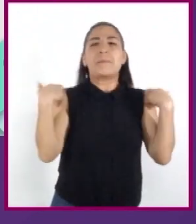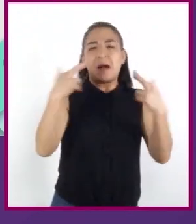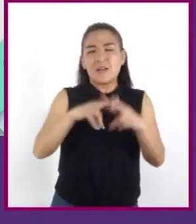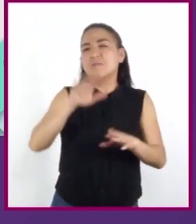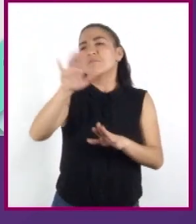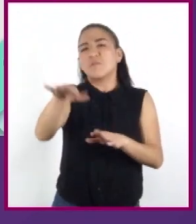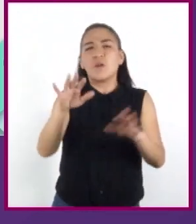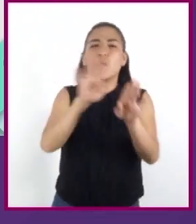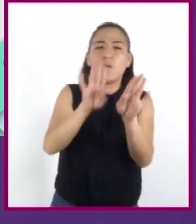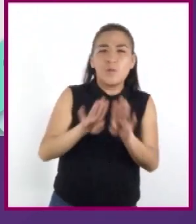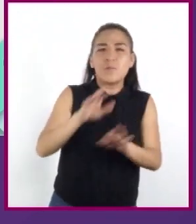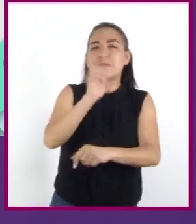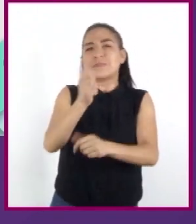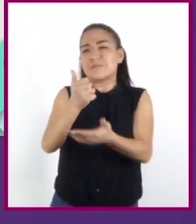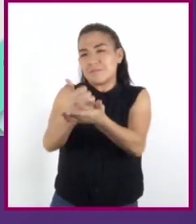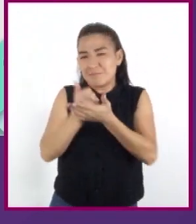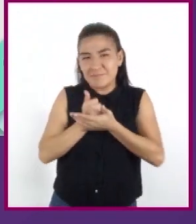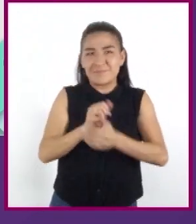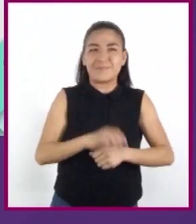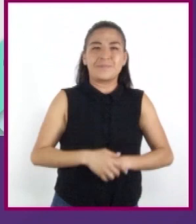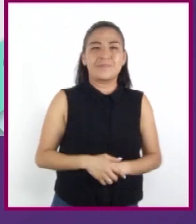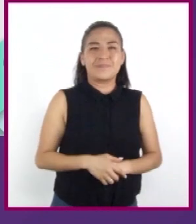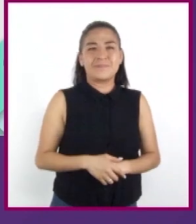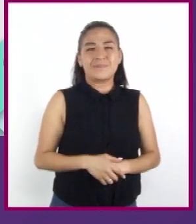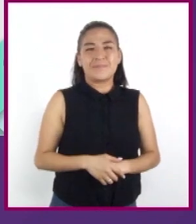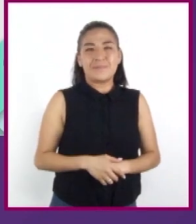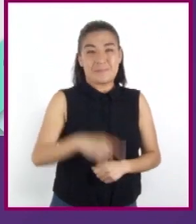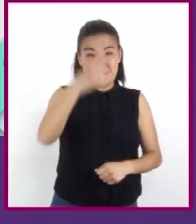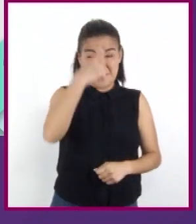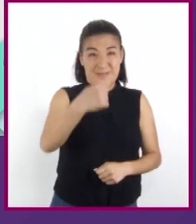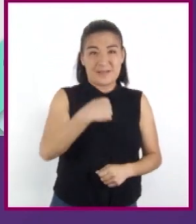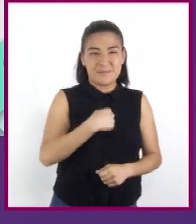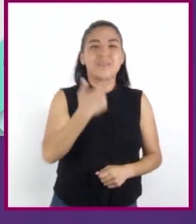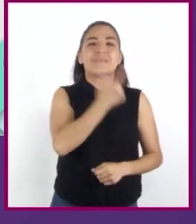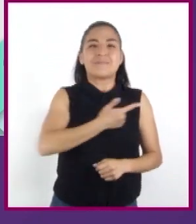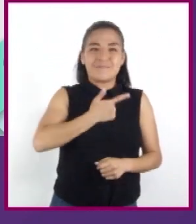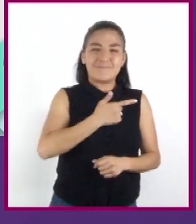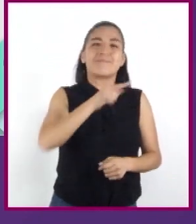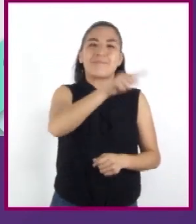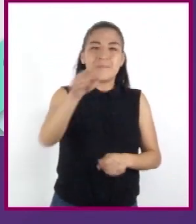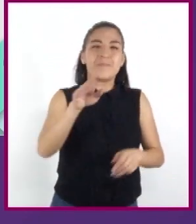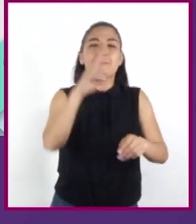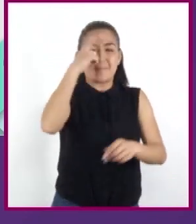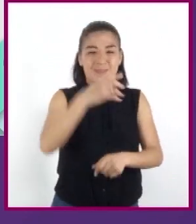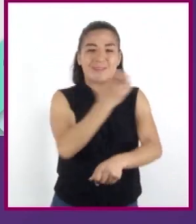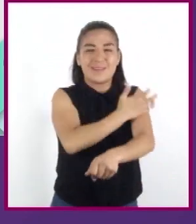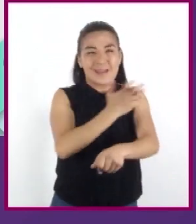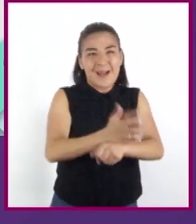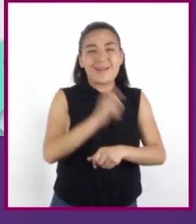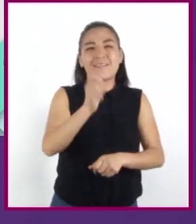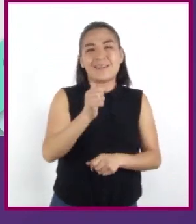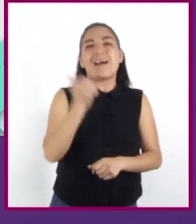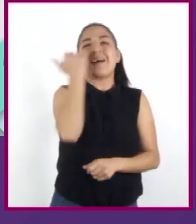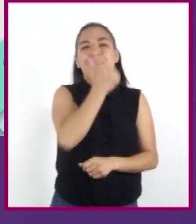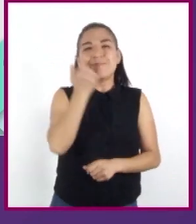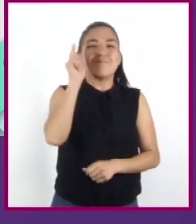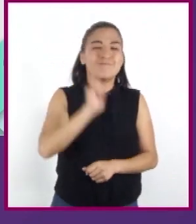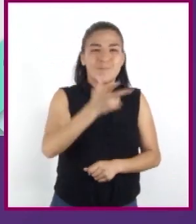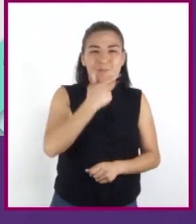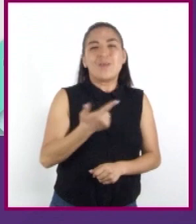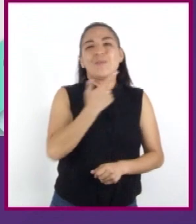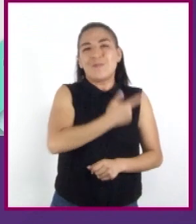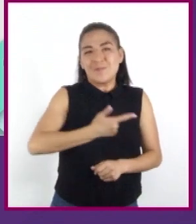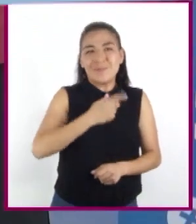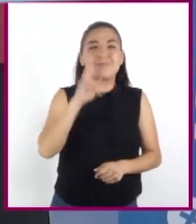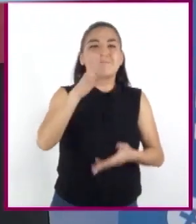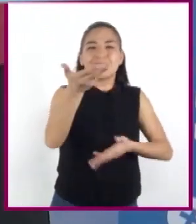o con sus compañeros cuando puedan. Para mí ha sido un gusto estar con ustedes, estimadas alumnas y alumnos, y me dio mucho